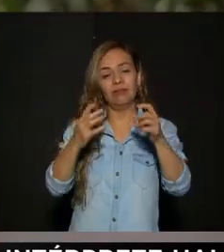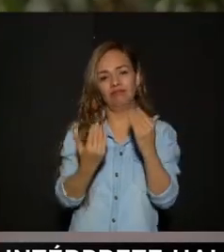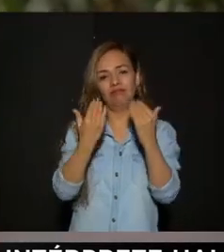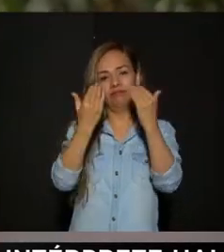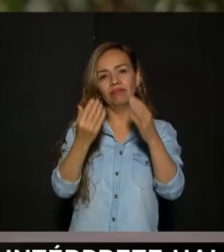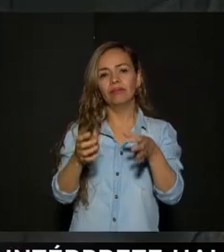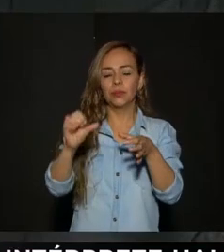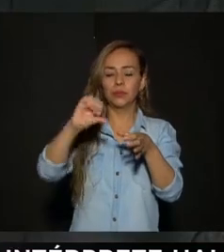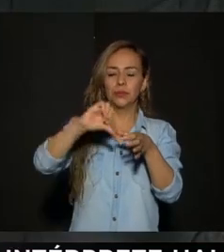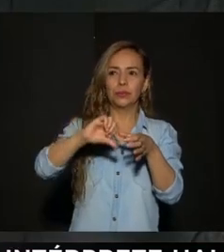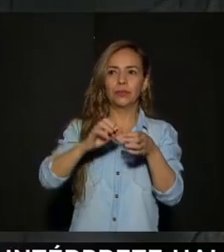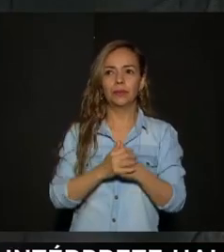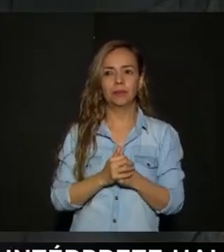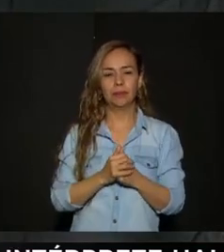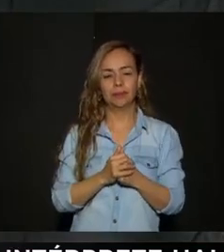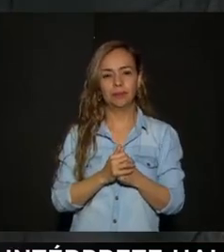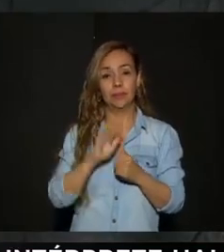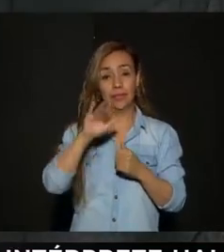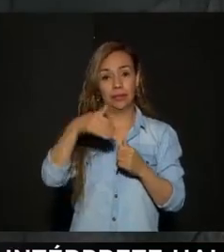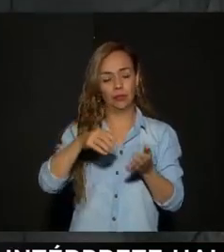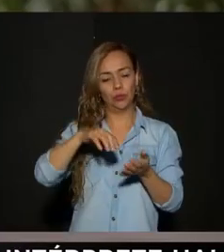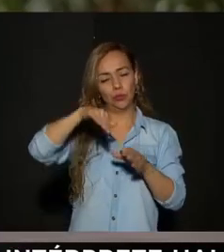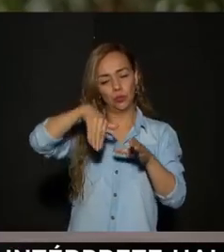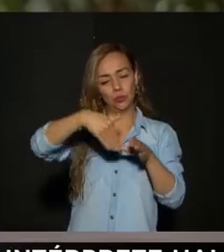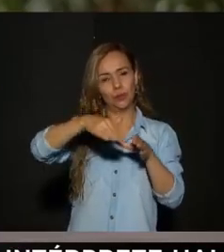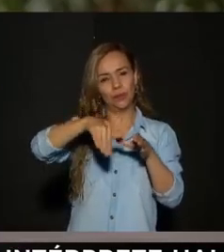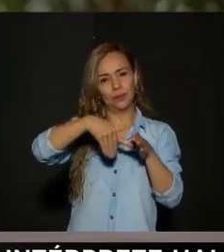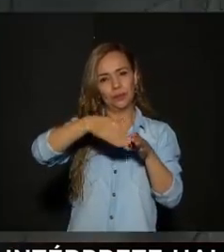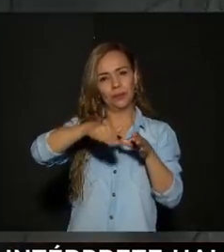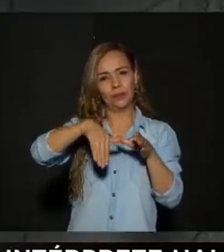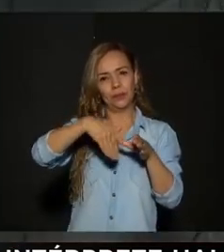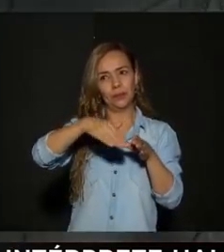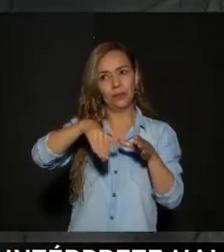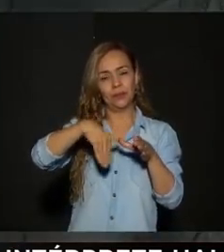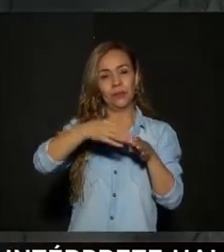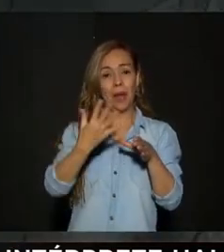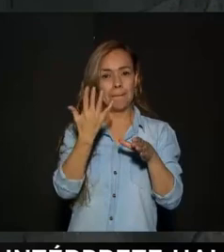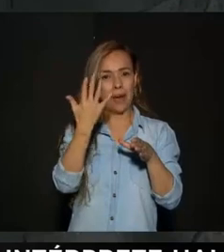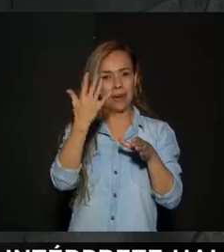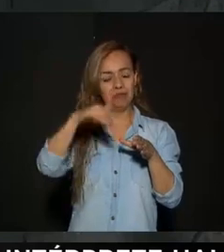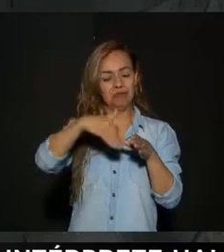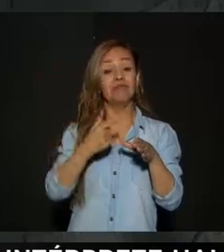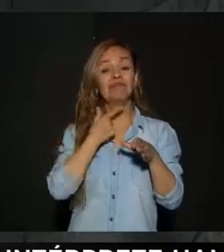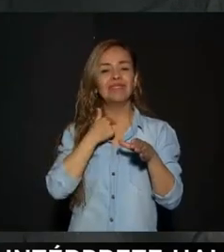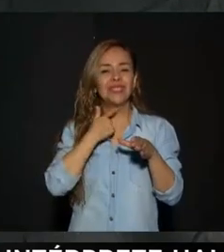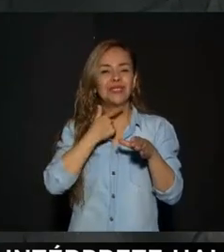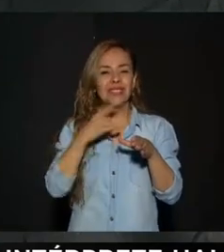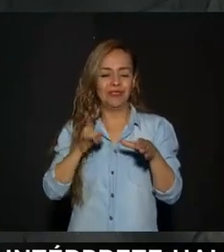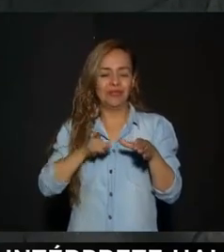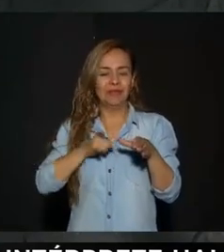contacto. Ay, ay, ay. Y después lo vamos a revolver. Yo voy a utilizar mis manos porque además es